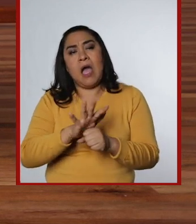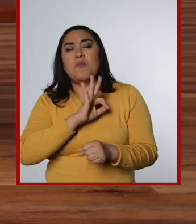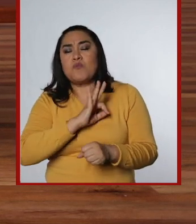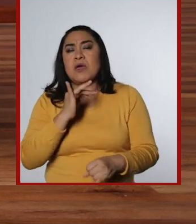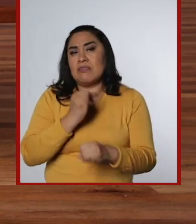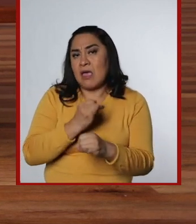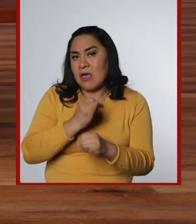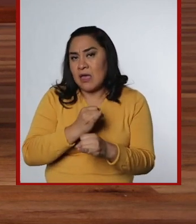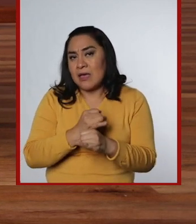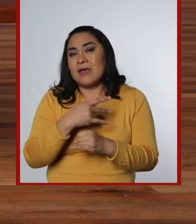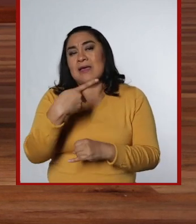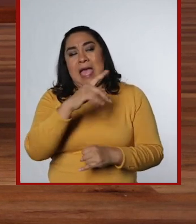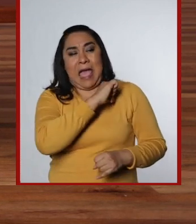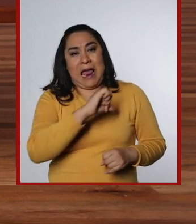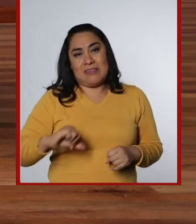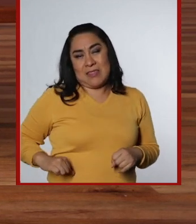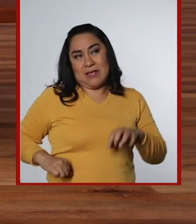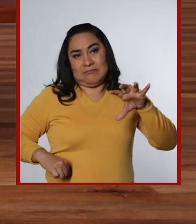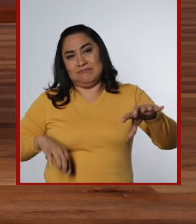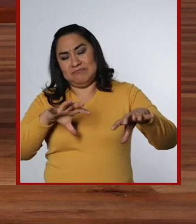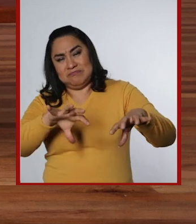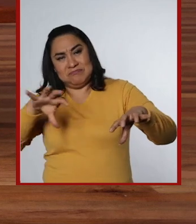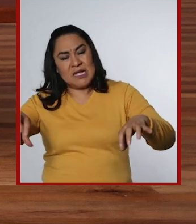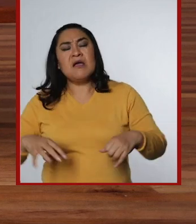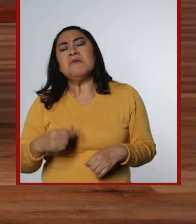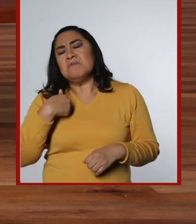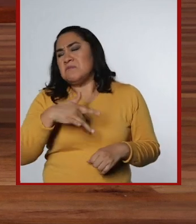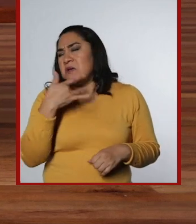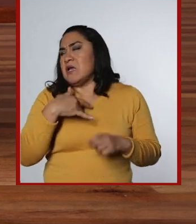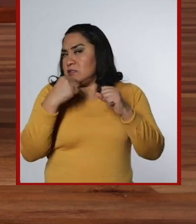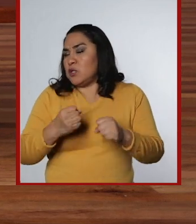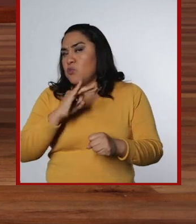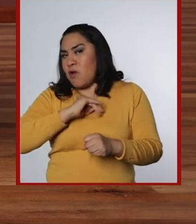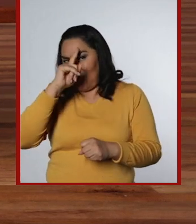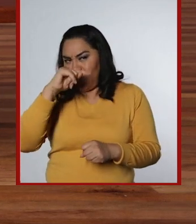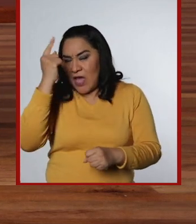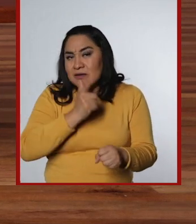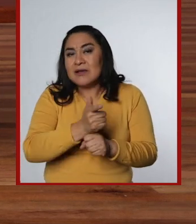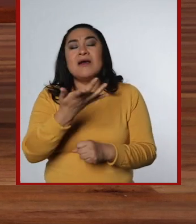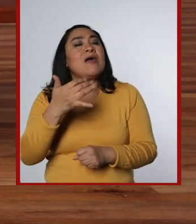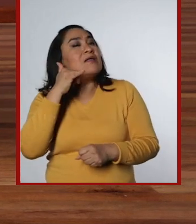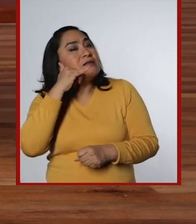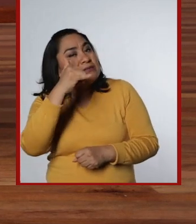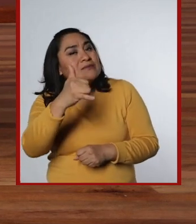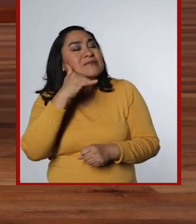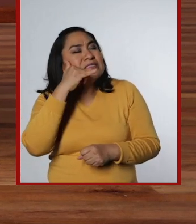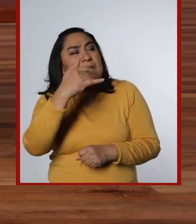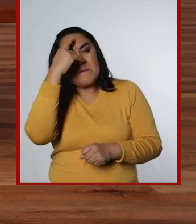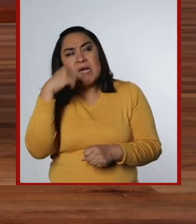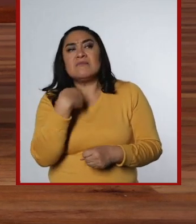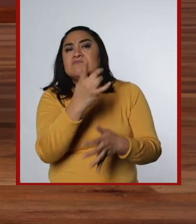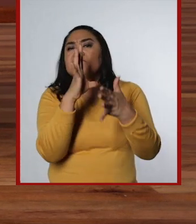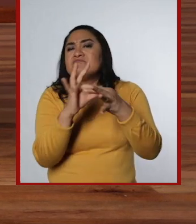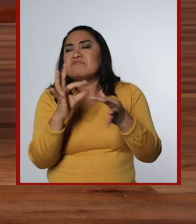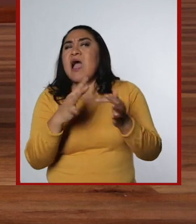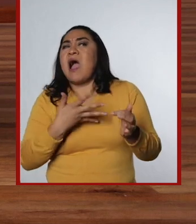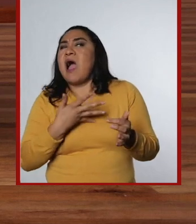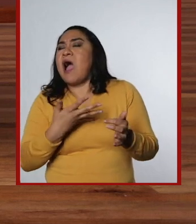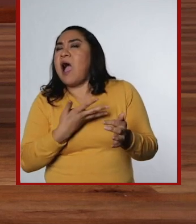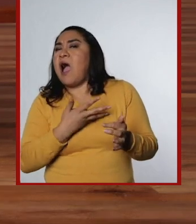páginas de internet de las alcaldías, donde seguro encontrarán los teléfonos o correos para expresarles sus